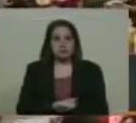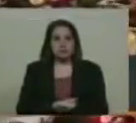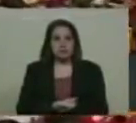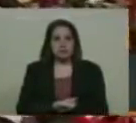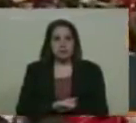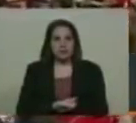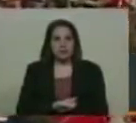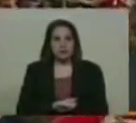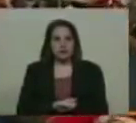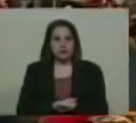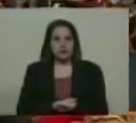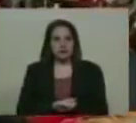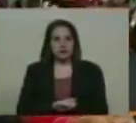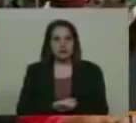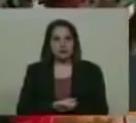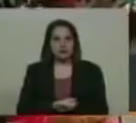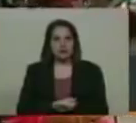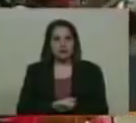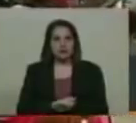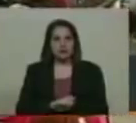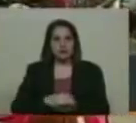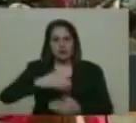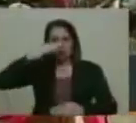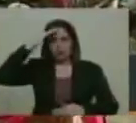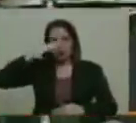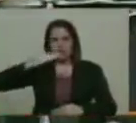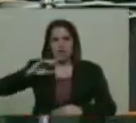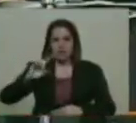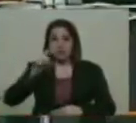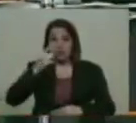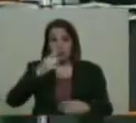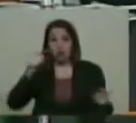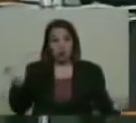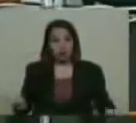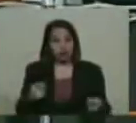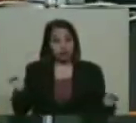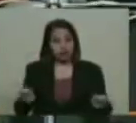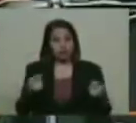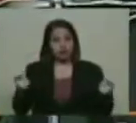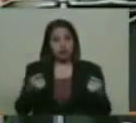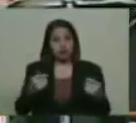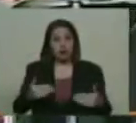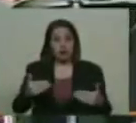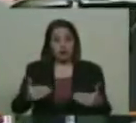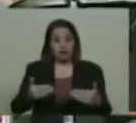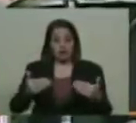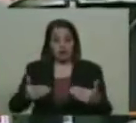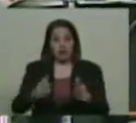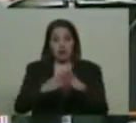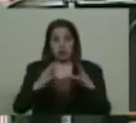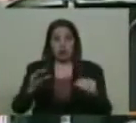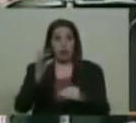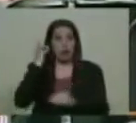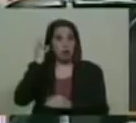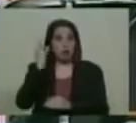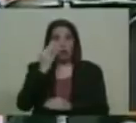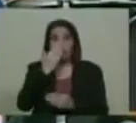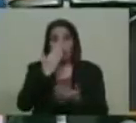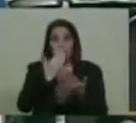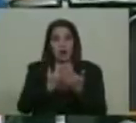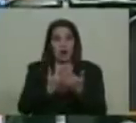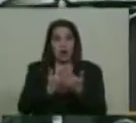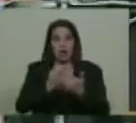Gobernadora. Bueno, mi comandante, primero que nada, adelante de todas las mujeres representadas en todos